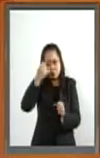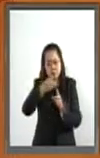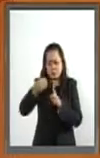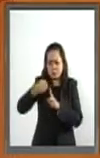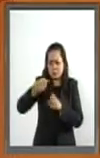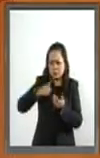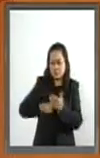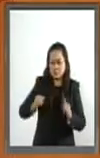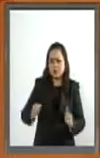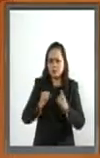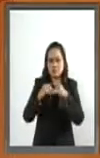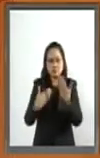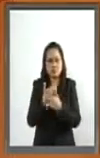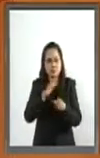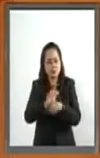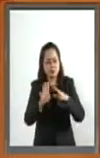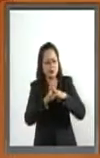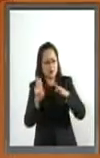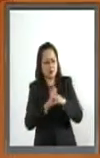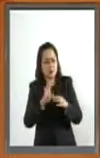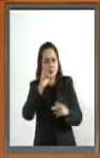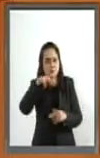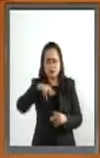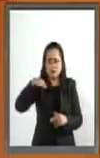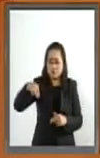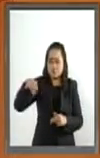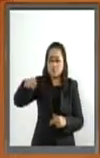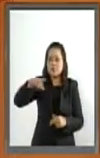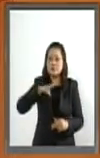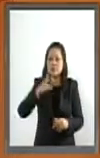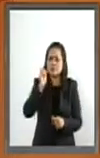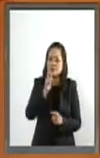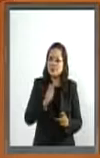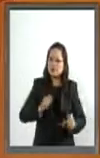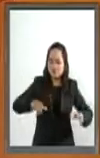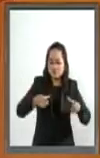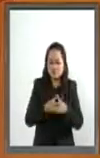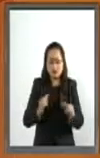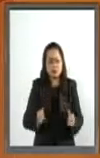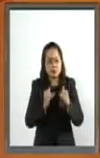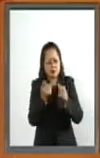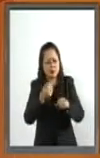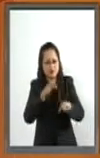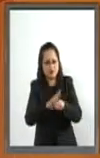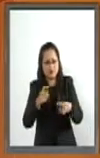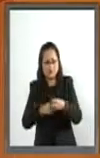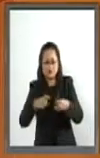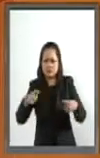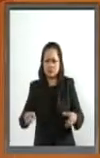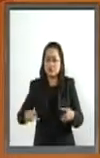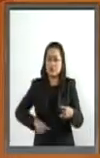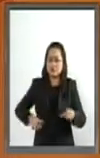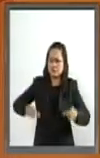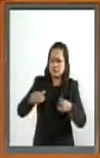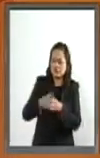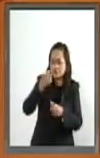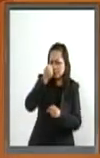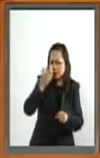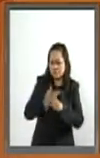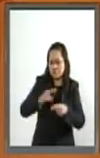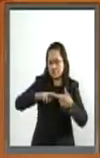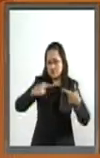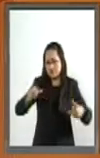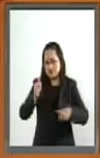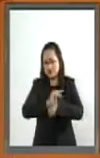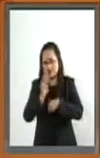del Instituto Nacional de Migración. Lo define como un órgano administrativo y desconcentrado de la Secretaría de